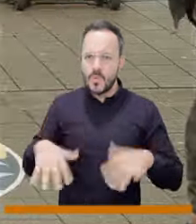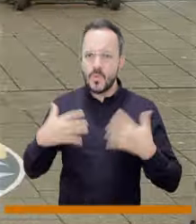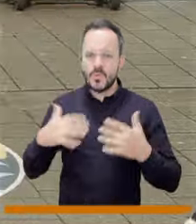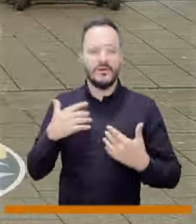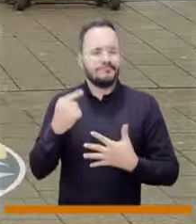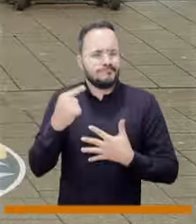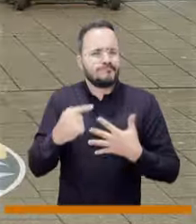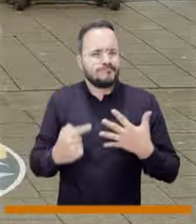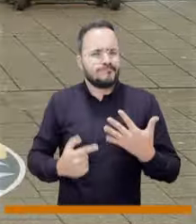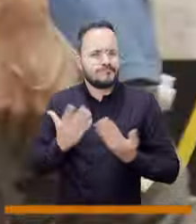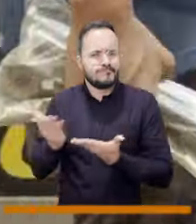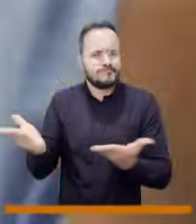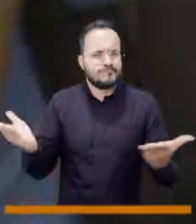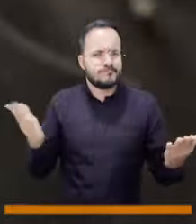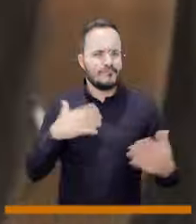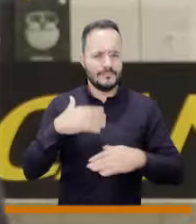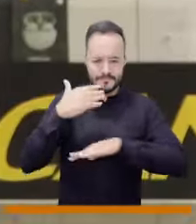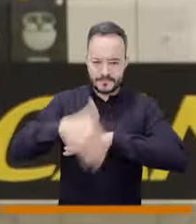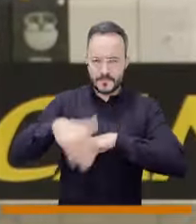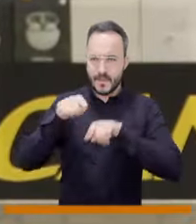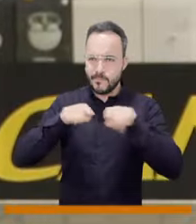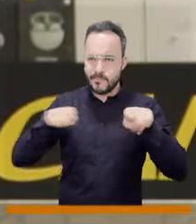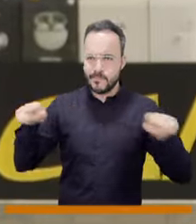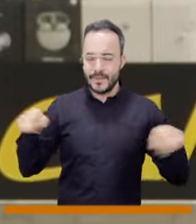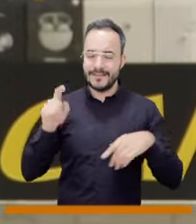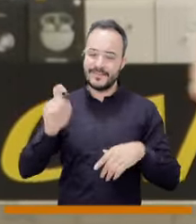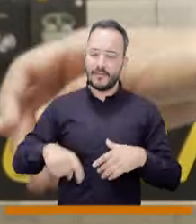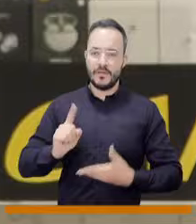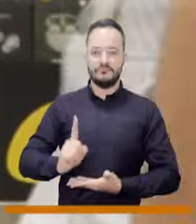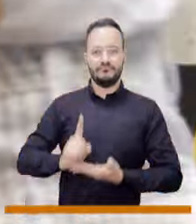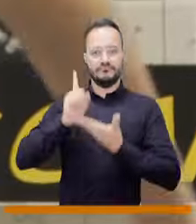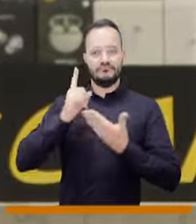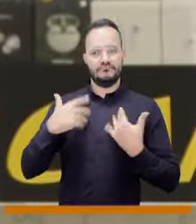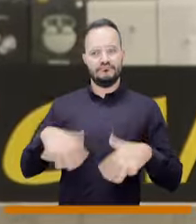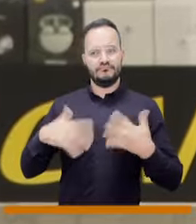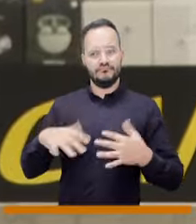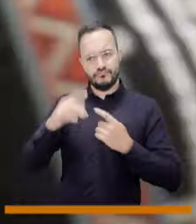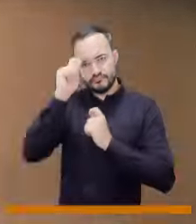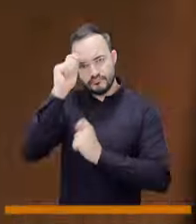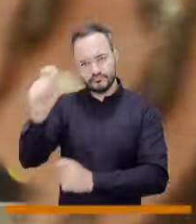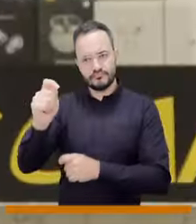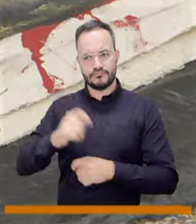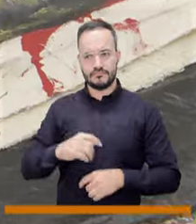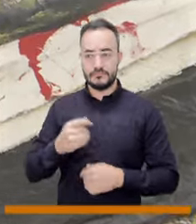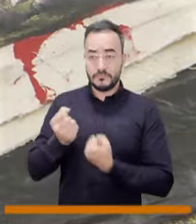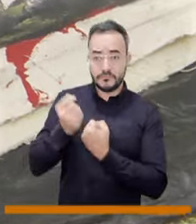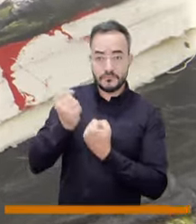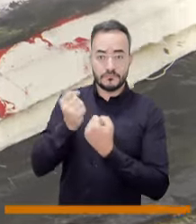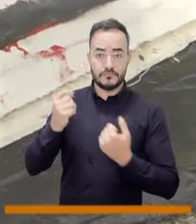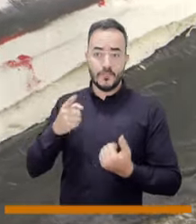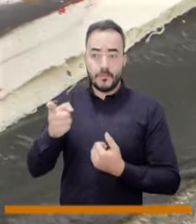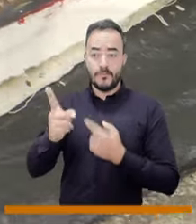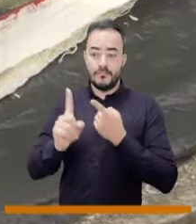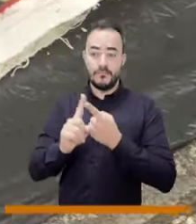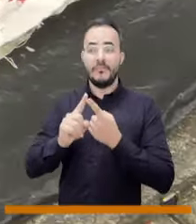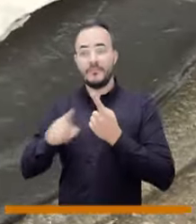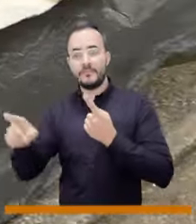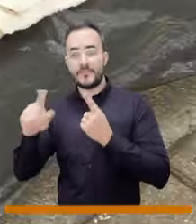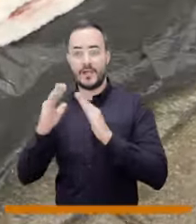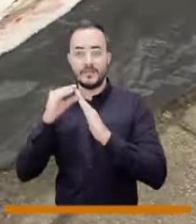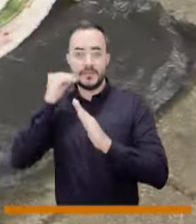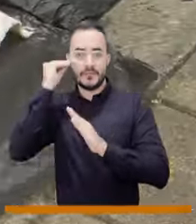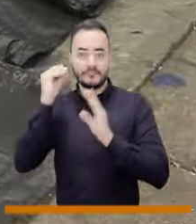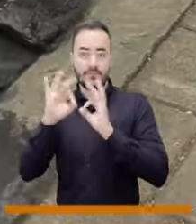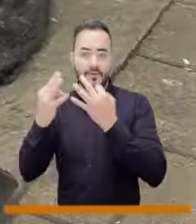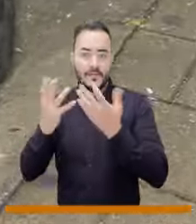bueno distintos tipos de arte que hay en las calles que se les debe de dar dignidad se les debe valorar y y ayudar también como como